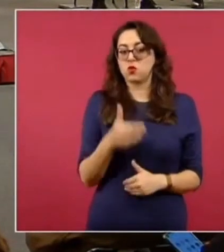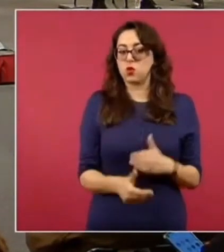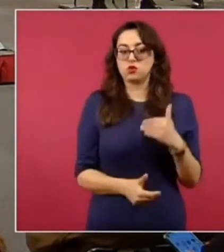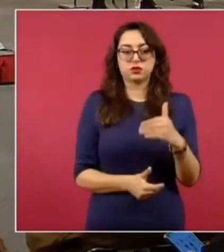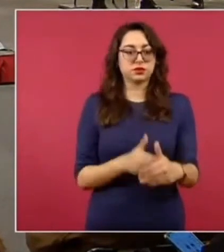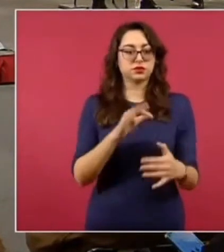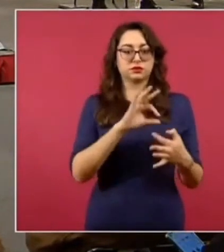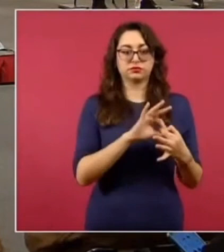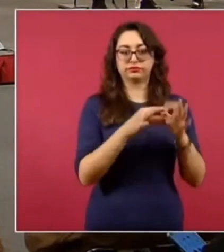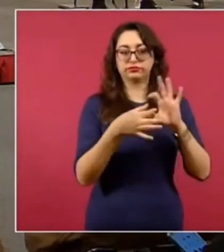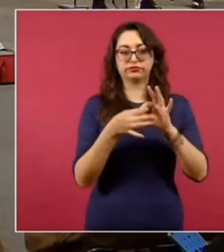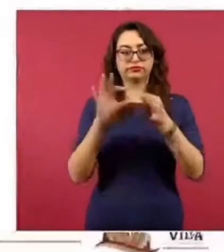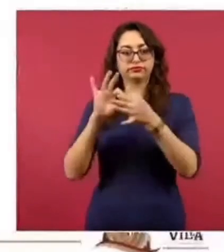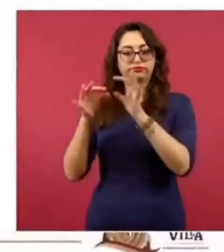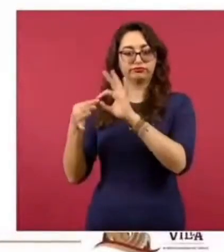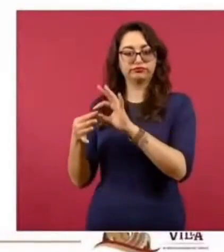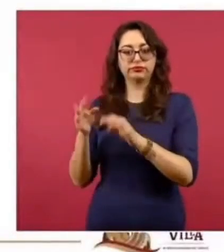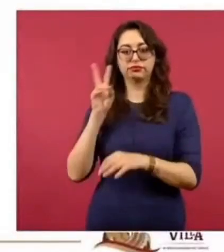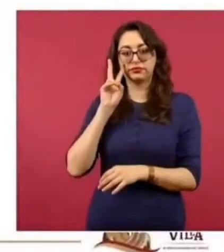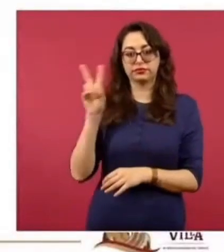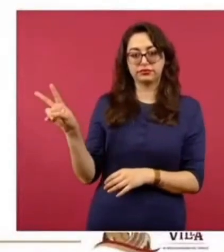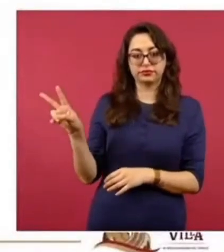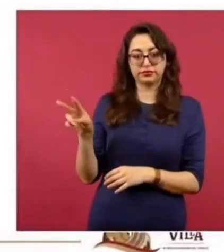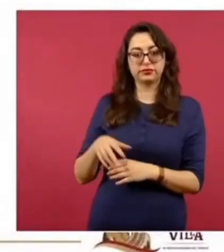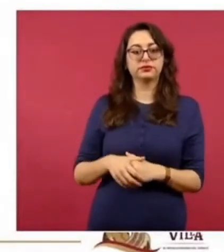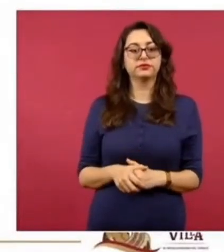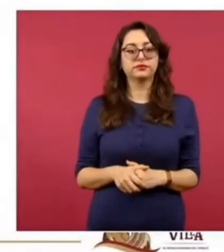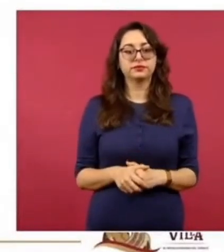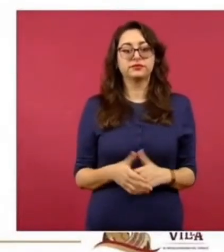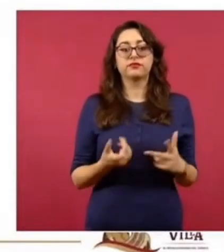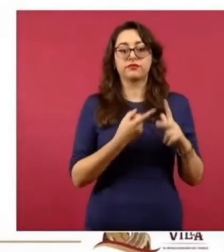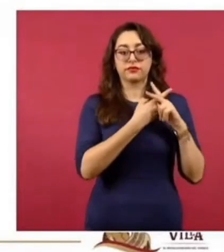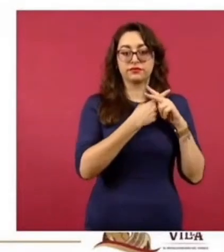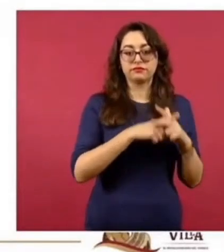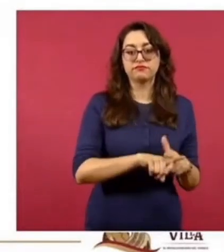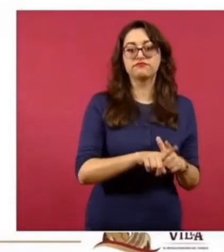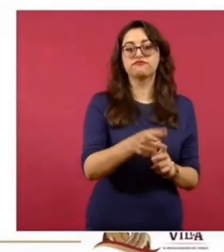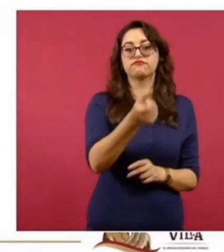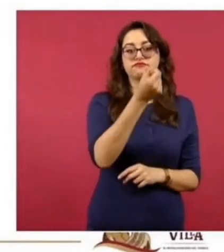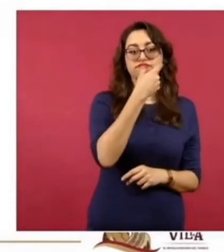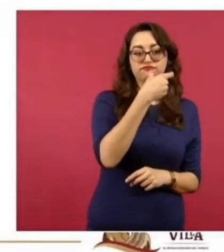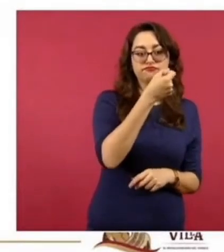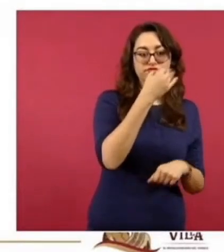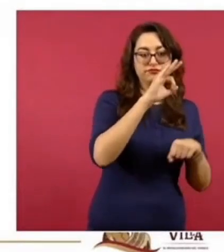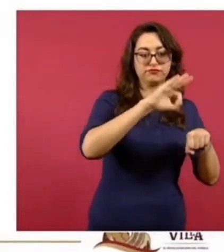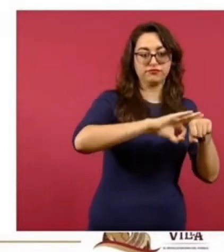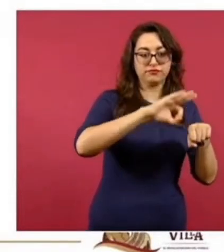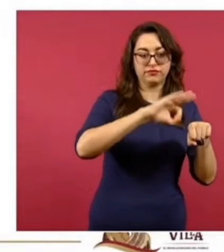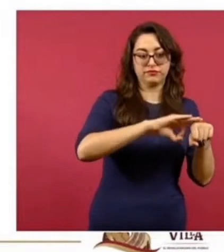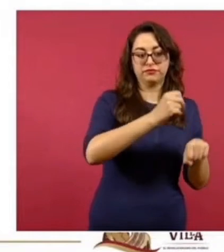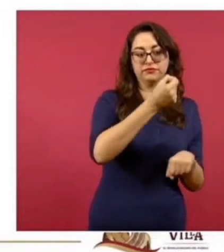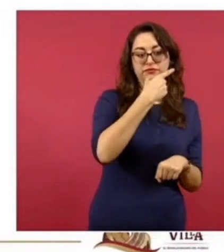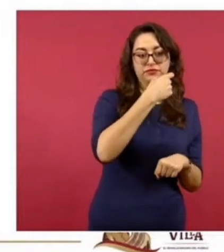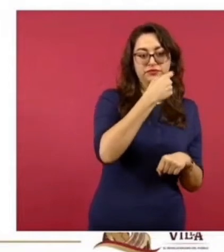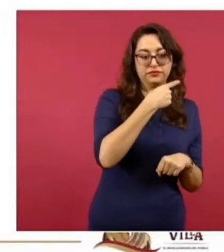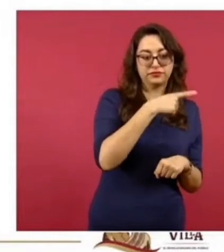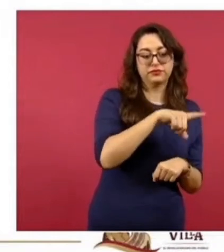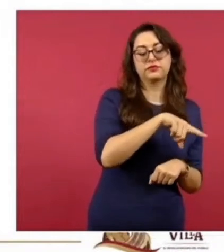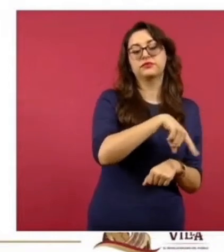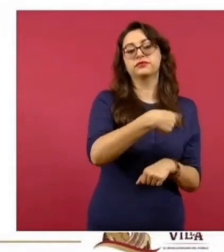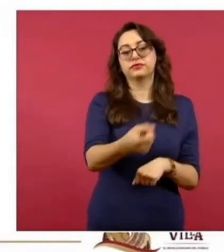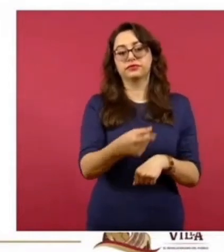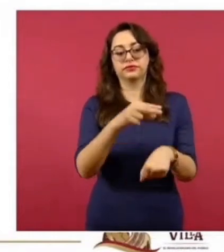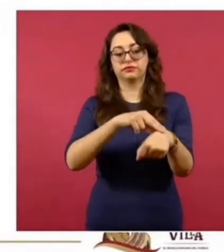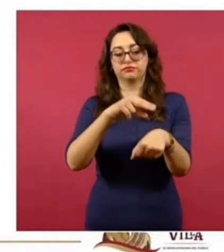proceso de cómo funciona, para que inicia con los medicamentos en la farmacia en nuestras unidades, el médico atiende al